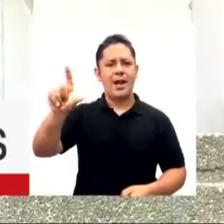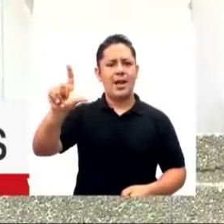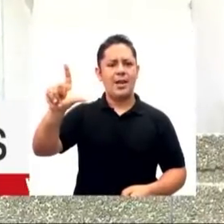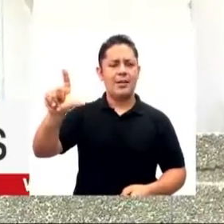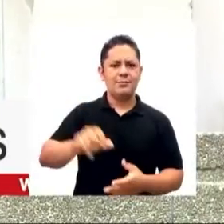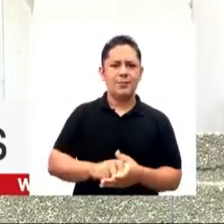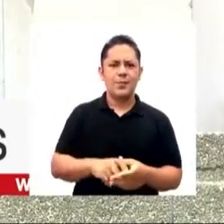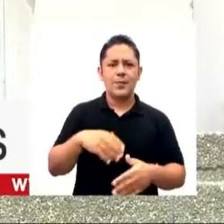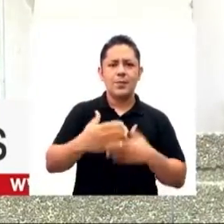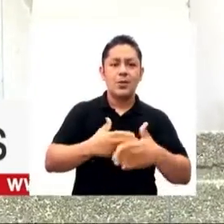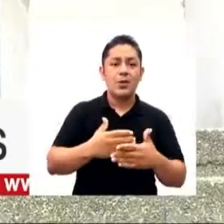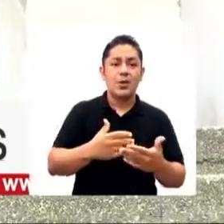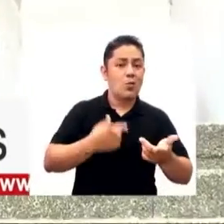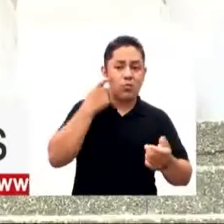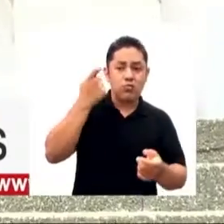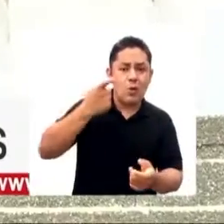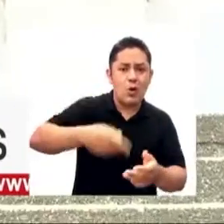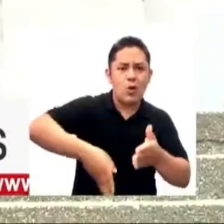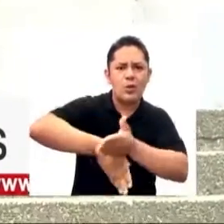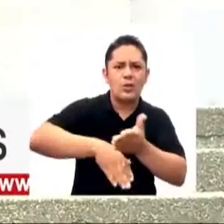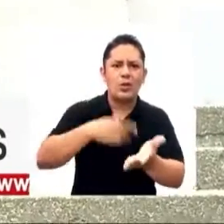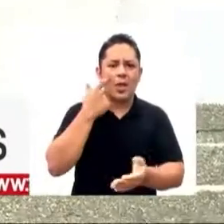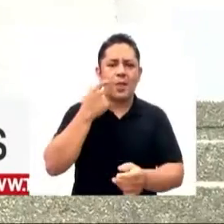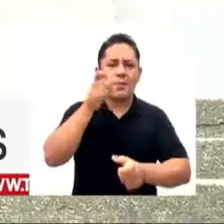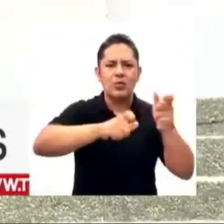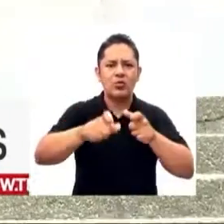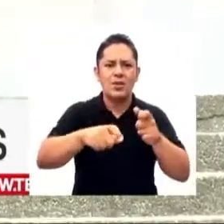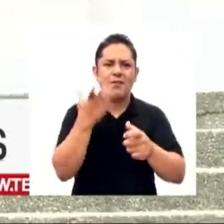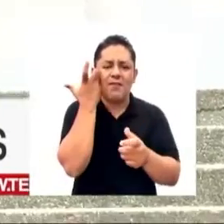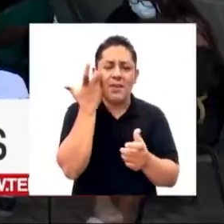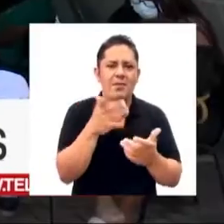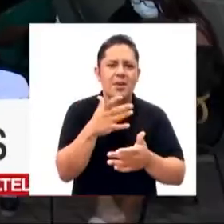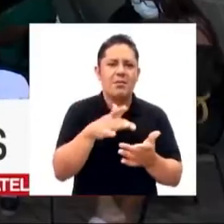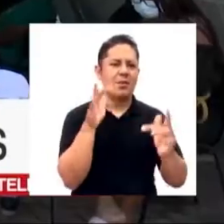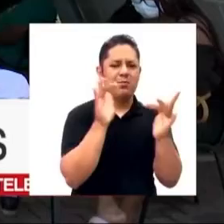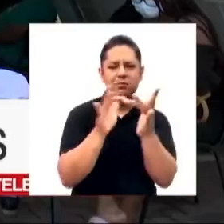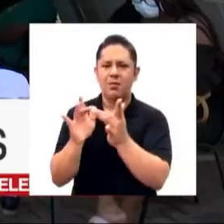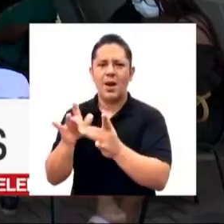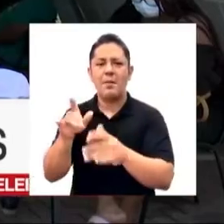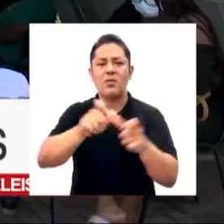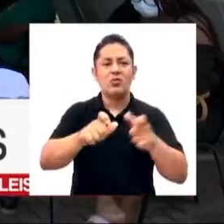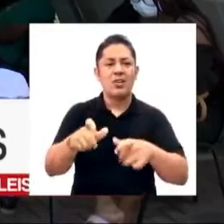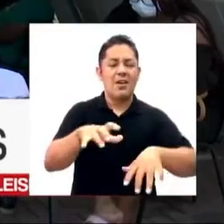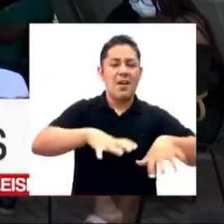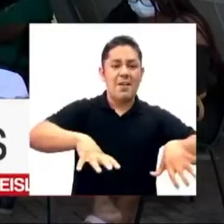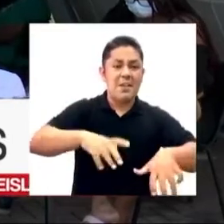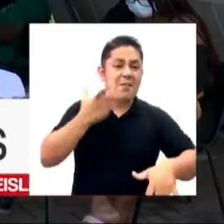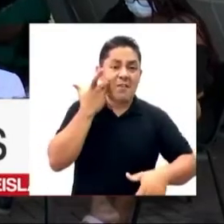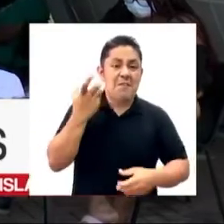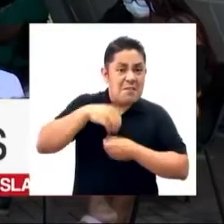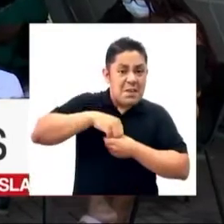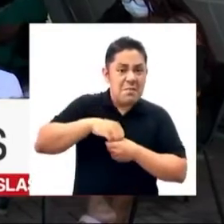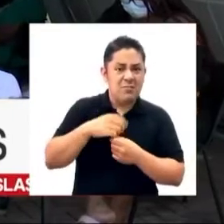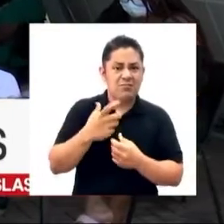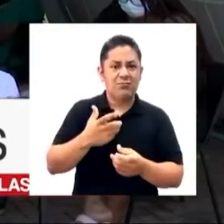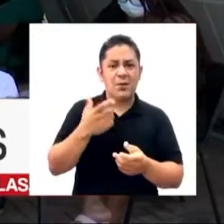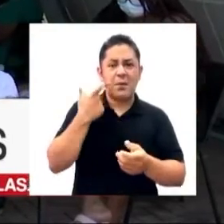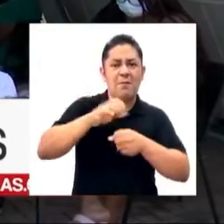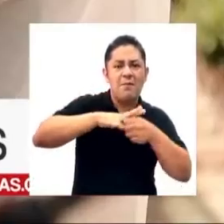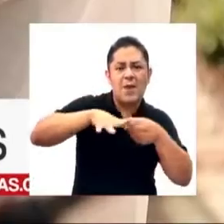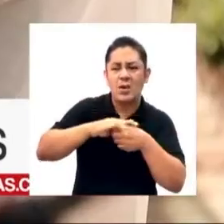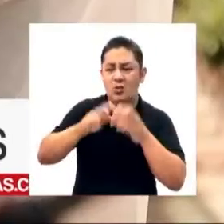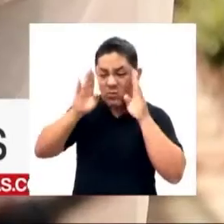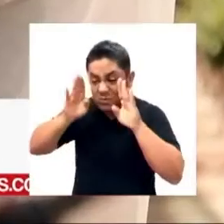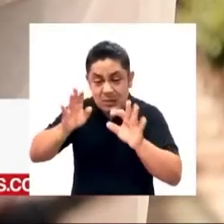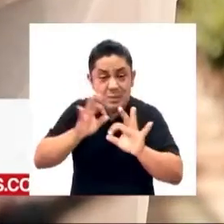El departamento Archipiélago continuará trabajando en la identificación de contactos, la toma de pruebas y entrega de resultados, así como en la búsqueda activa